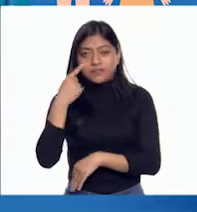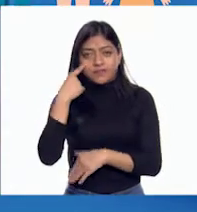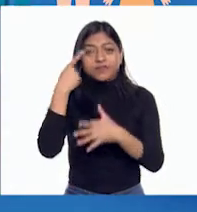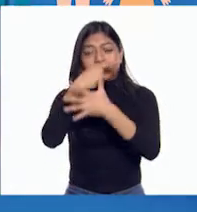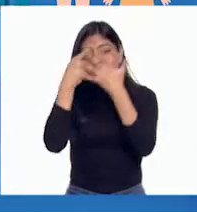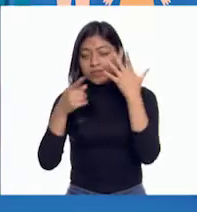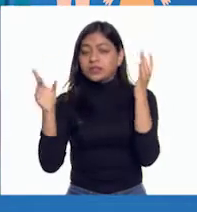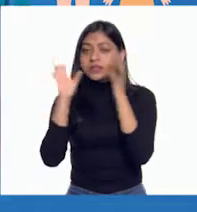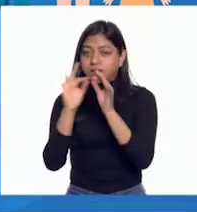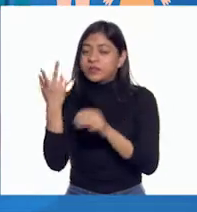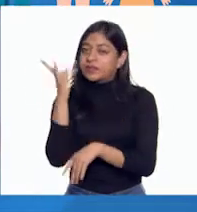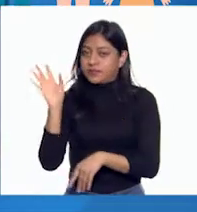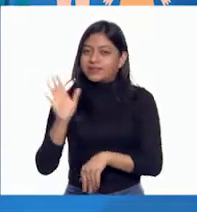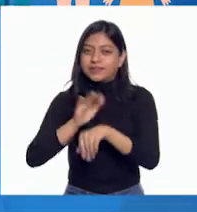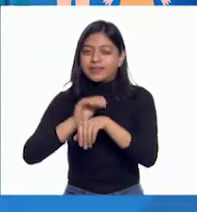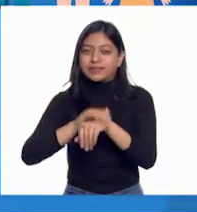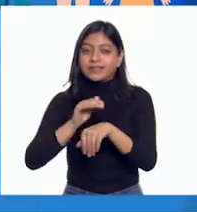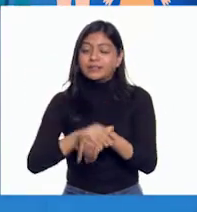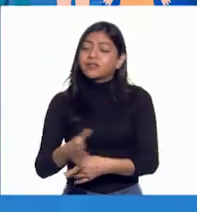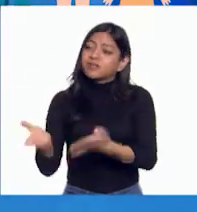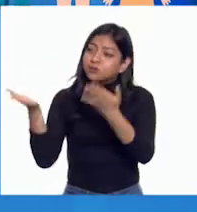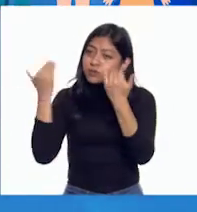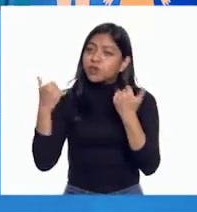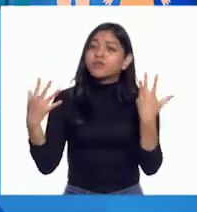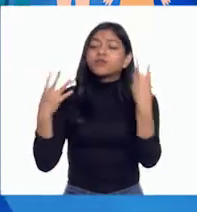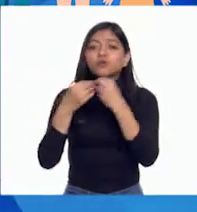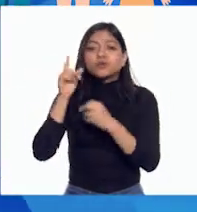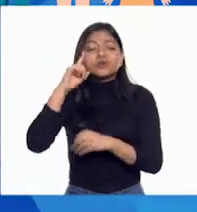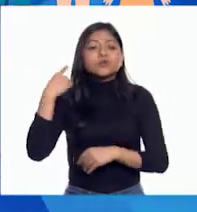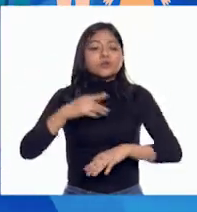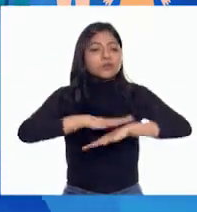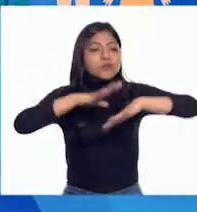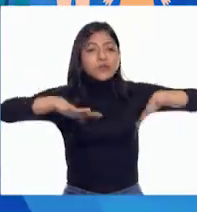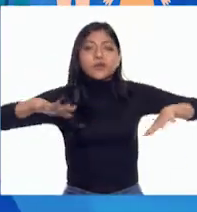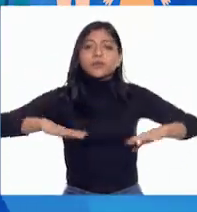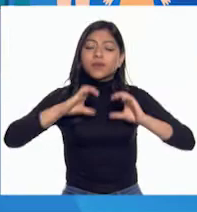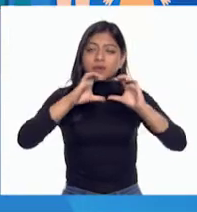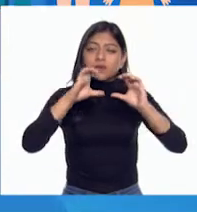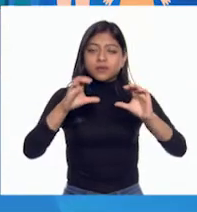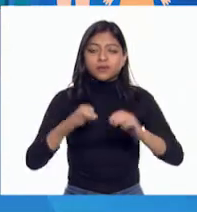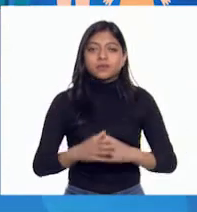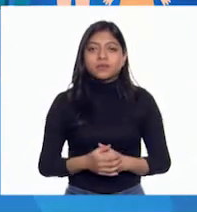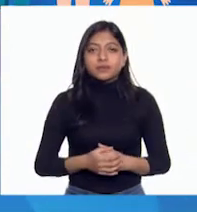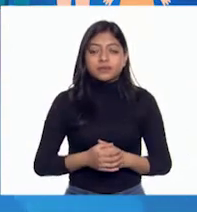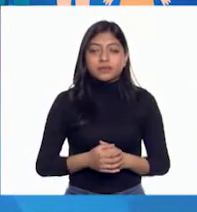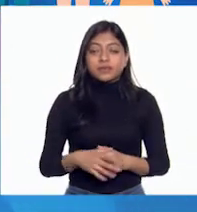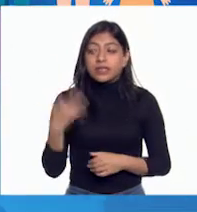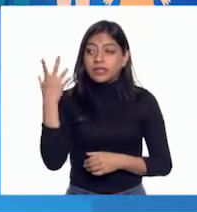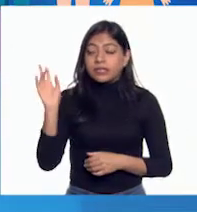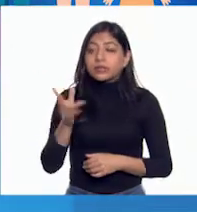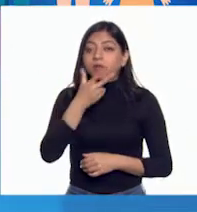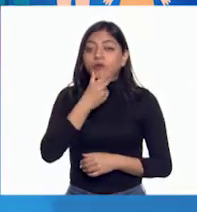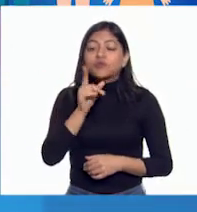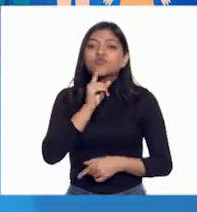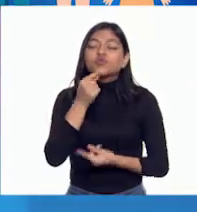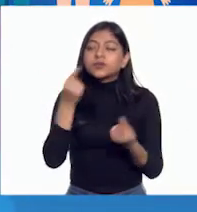Les propuso organizarse para implementar acciones a favor del cuidado del medio ambiente. Las niñas y los niños estuvieron de acuerdo y